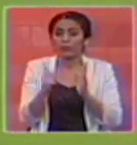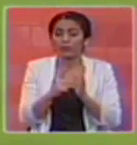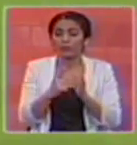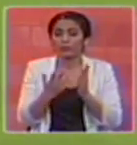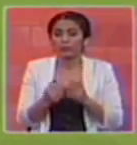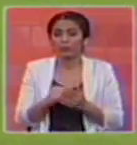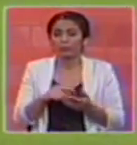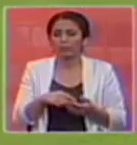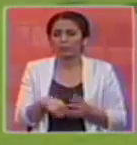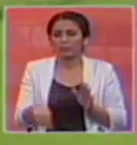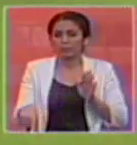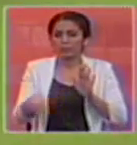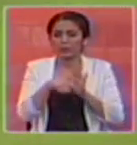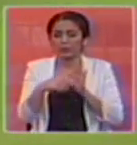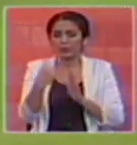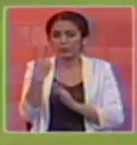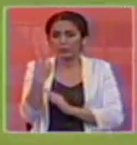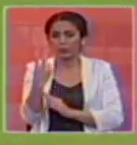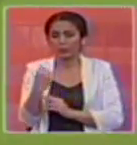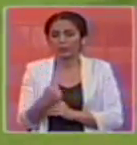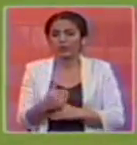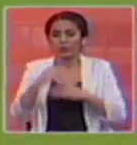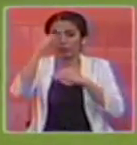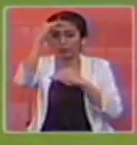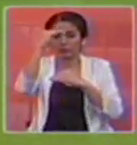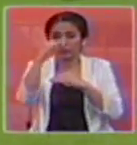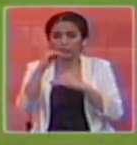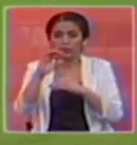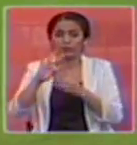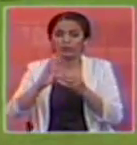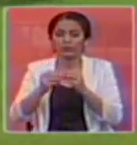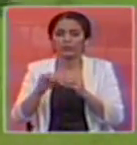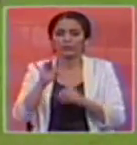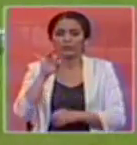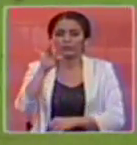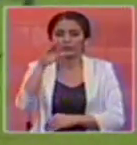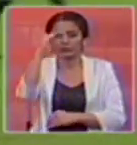ubica en el octavo lugar del tablero acumulado. Diego Flores, Más Deportes.